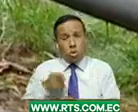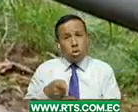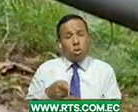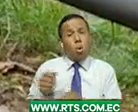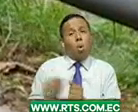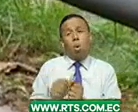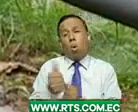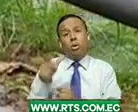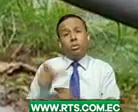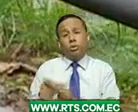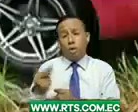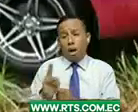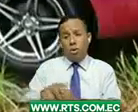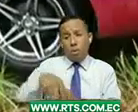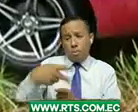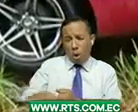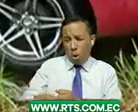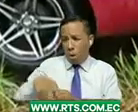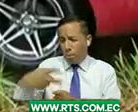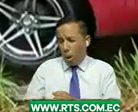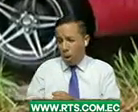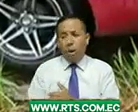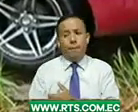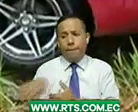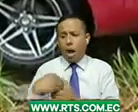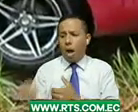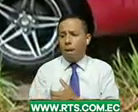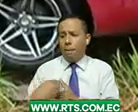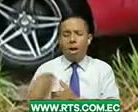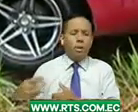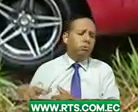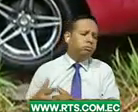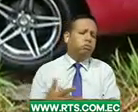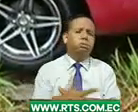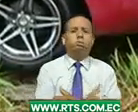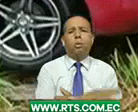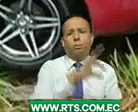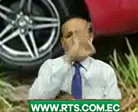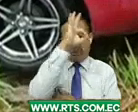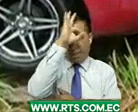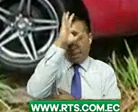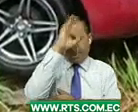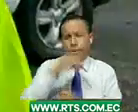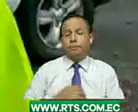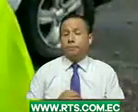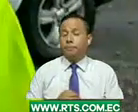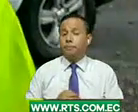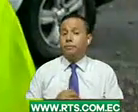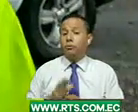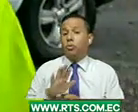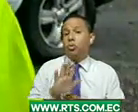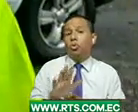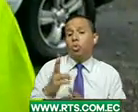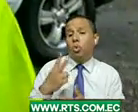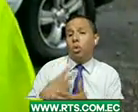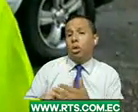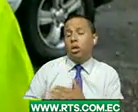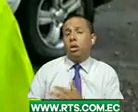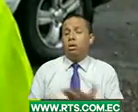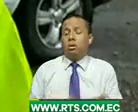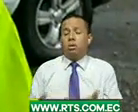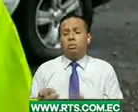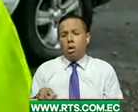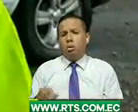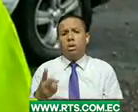resultaron heridos y fueron trasladados a la casa de salud más cercana. También indican que el hijo estaba en el vehículo, pero él